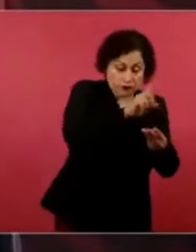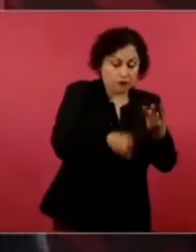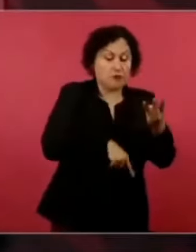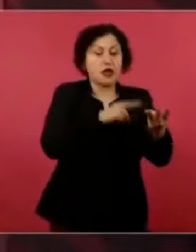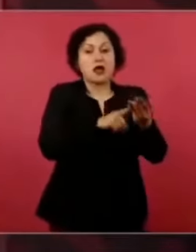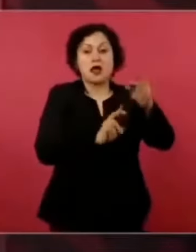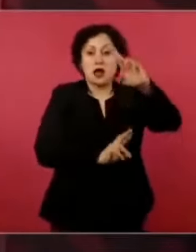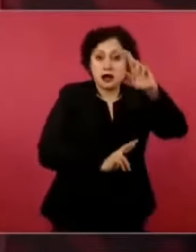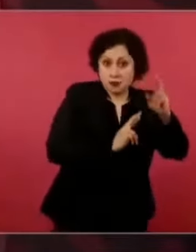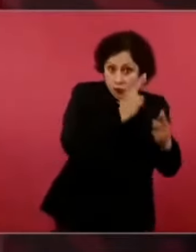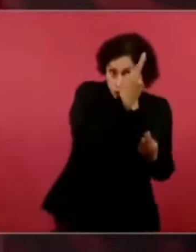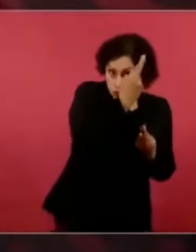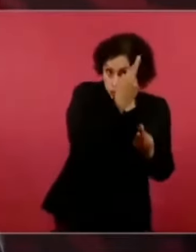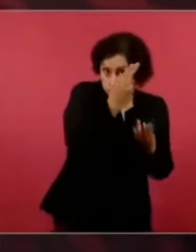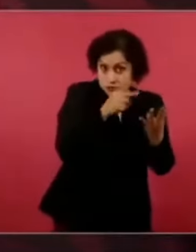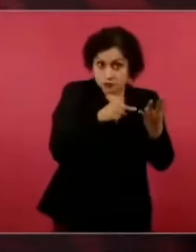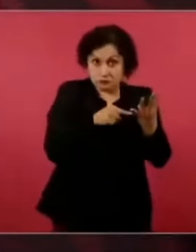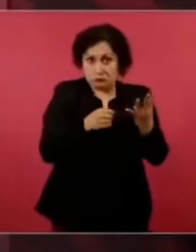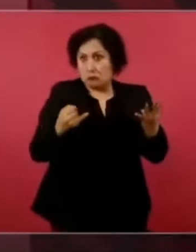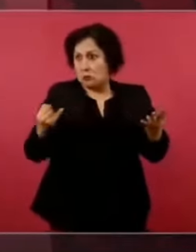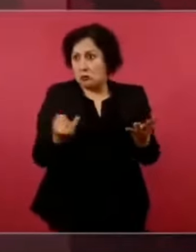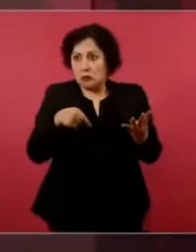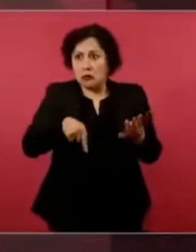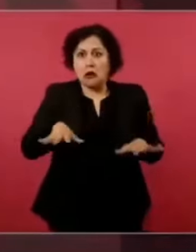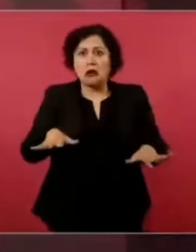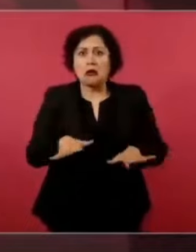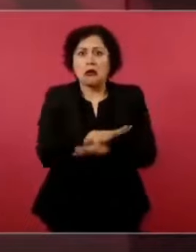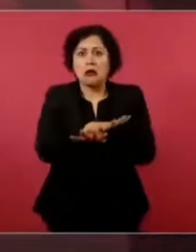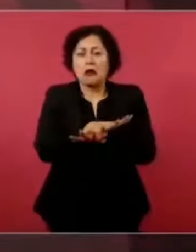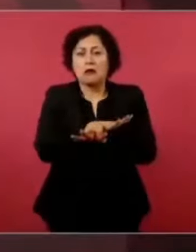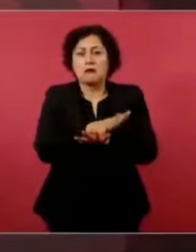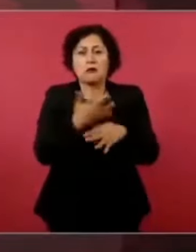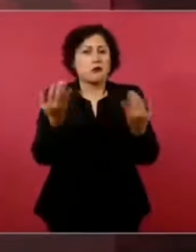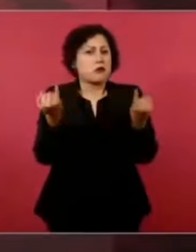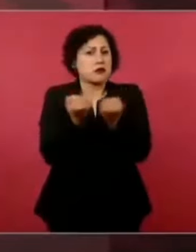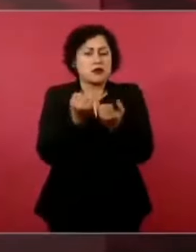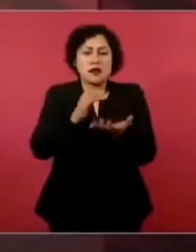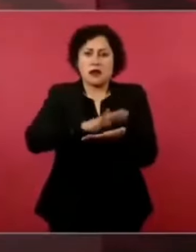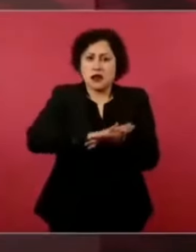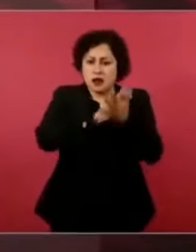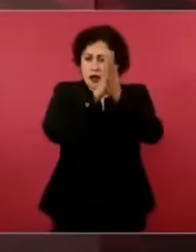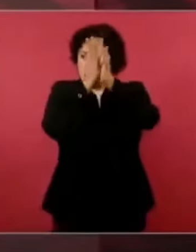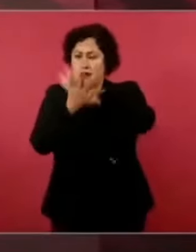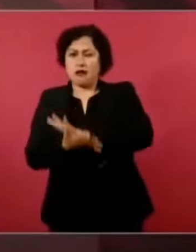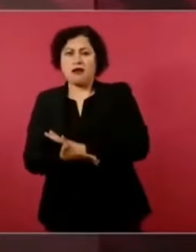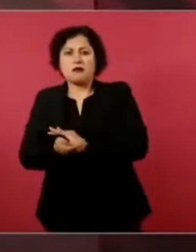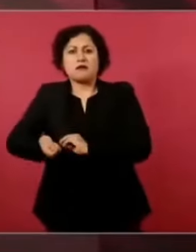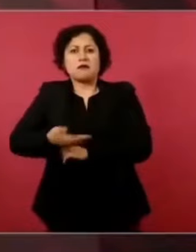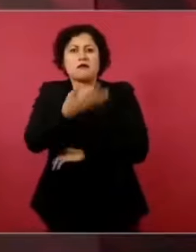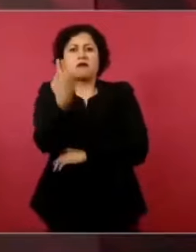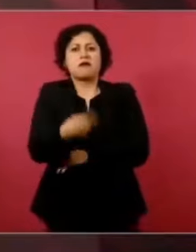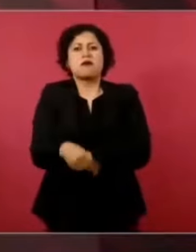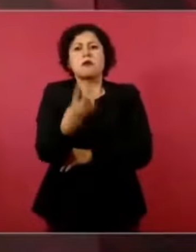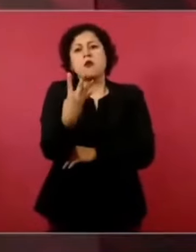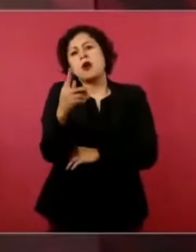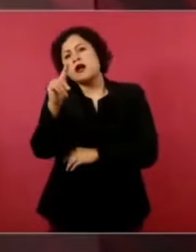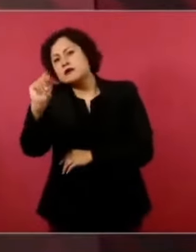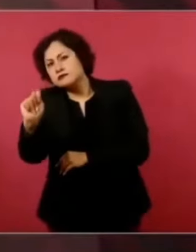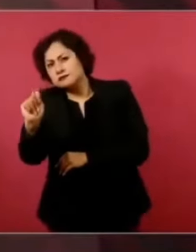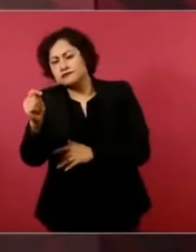es igual. Por eso se habla de la cuarta transformación. Es